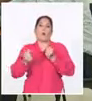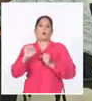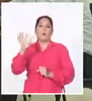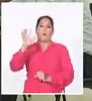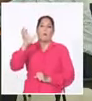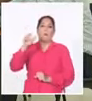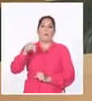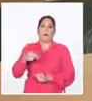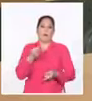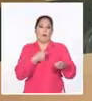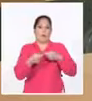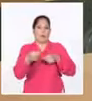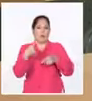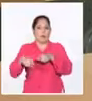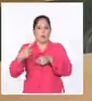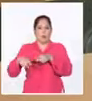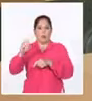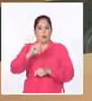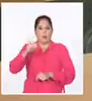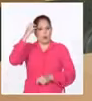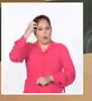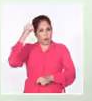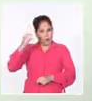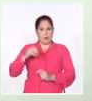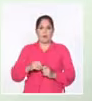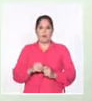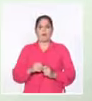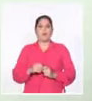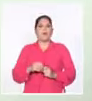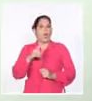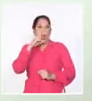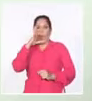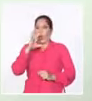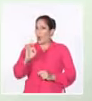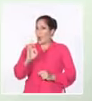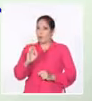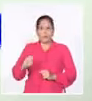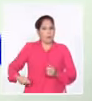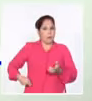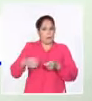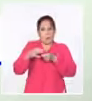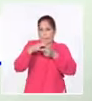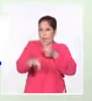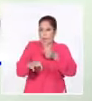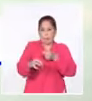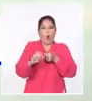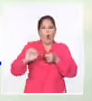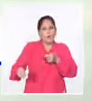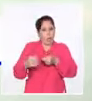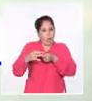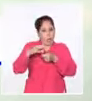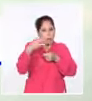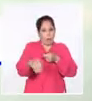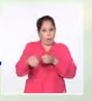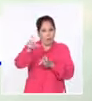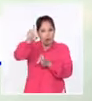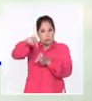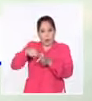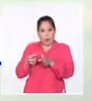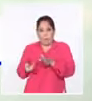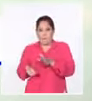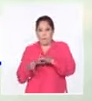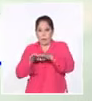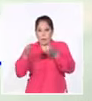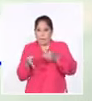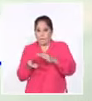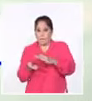el comercio y otros organismos. Y la negativa al consumidor del uso de los canales. Como decimos, el POS debajo del mostrador,